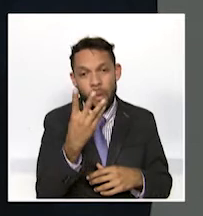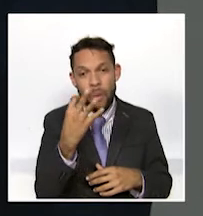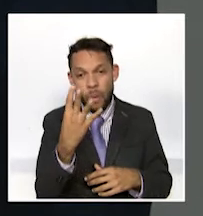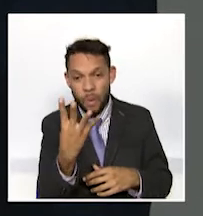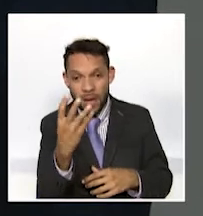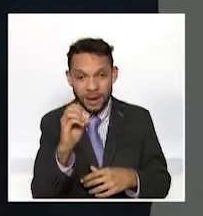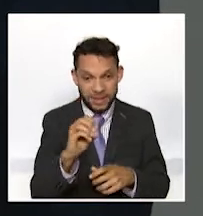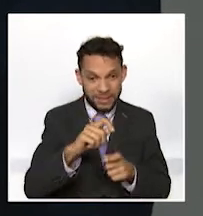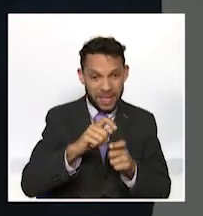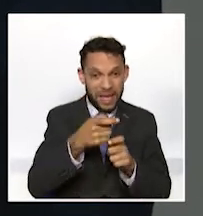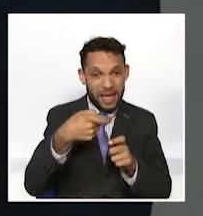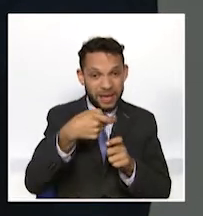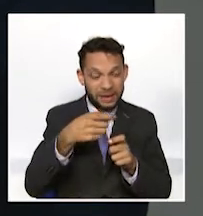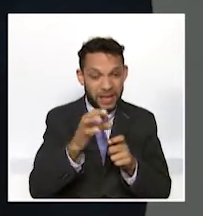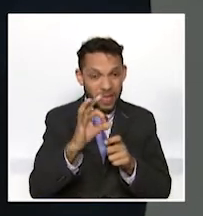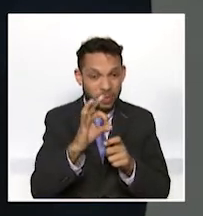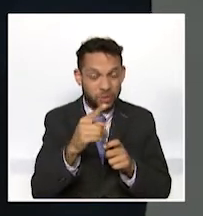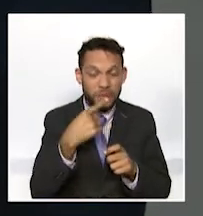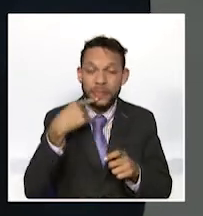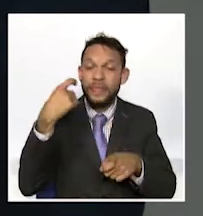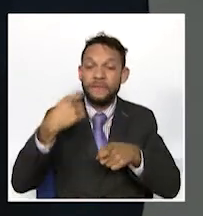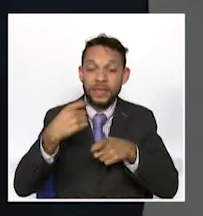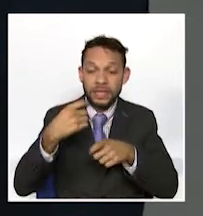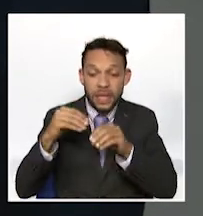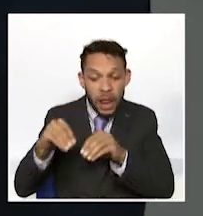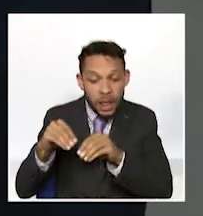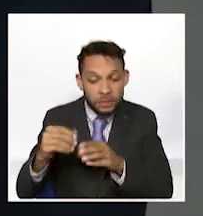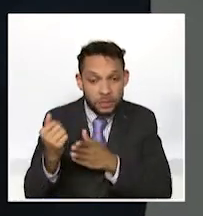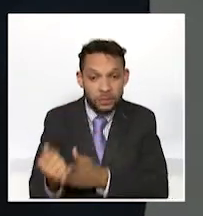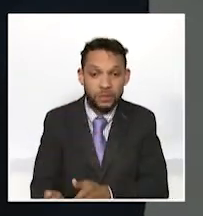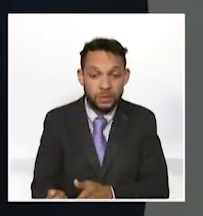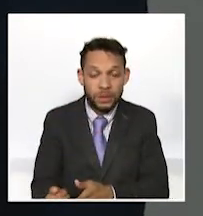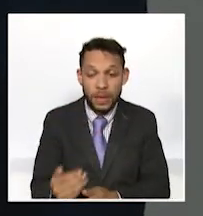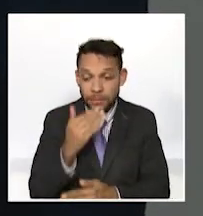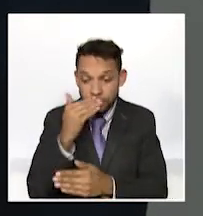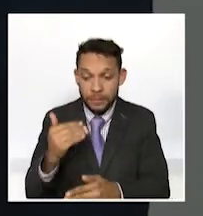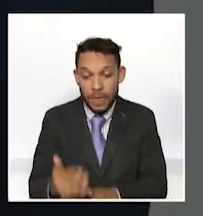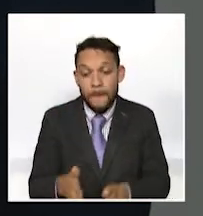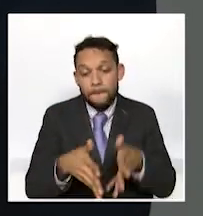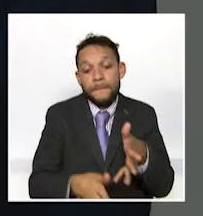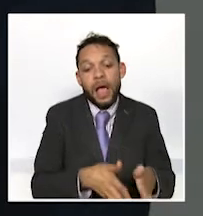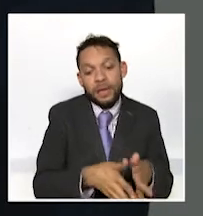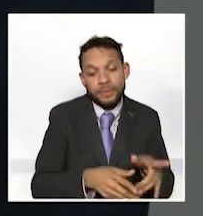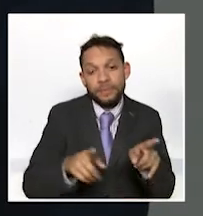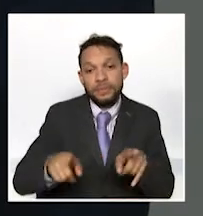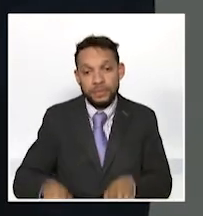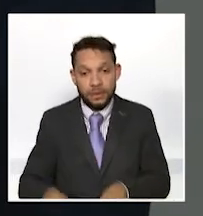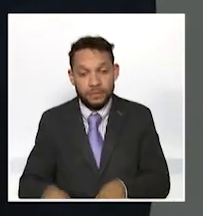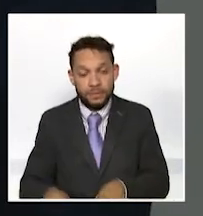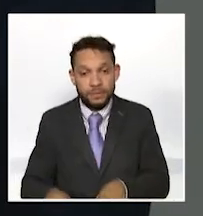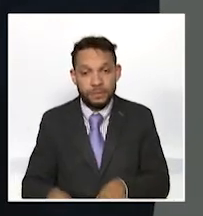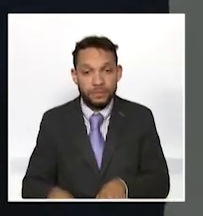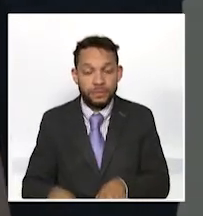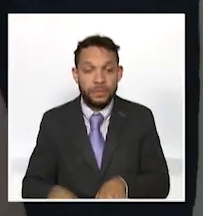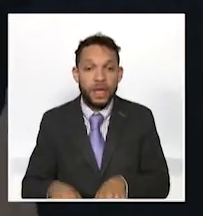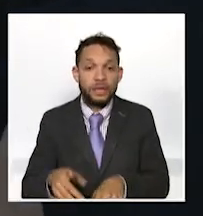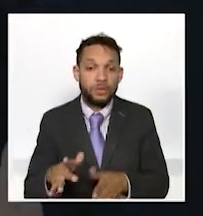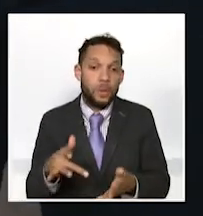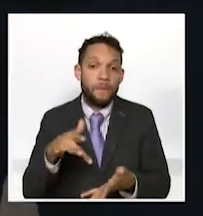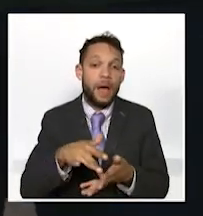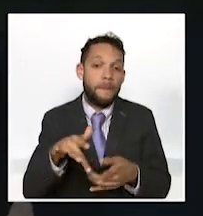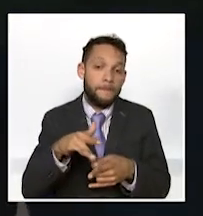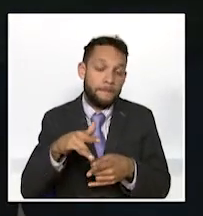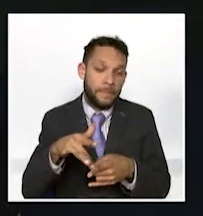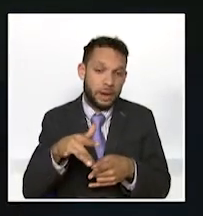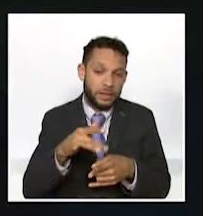es posible empezar a tratar al niño desde esa edad, pero no solo con la quiropraxia. También necesitamos ayudarnos en la fisioterapia para empezar a mejorar